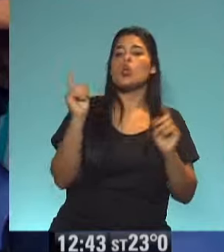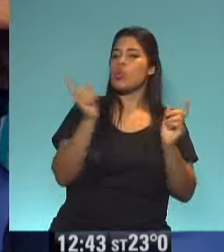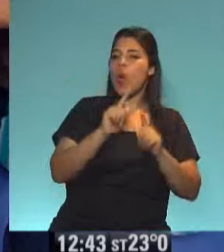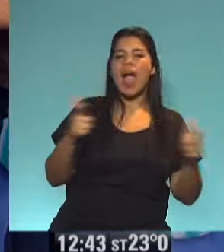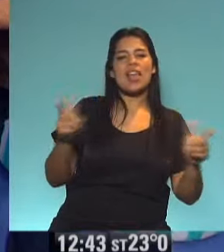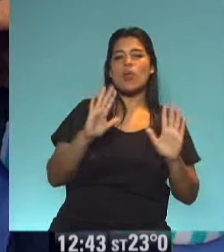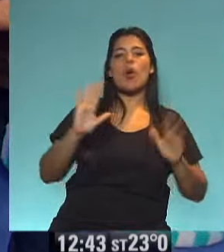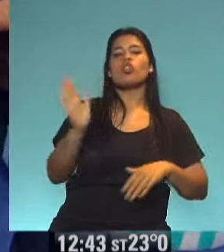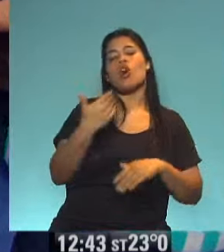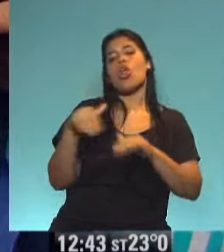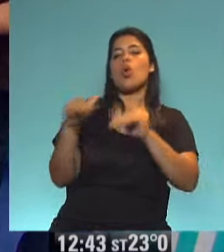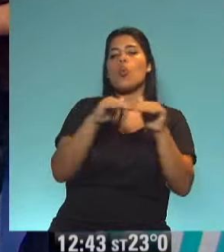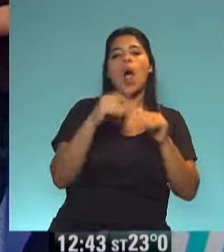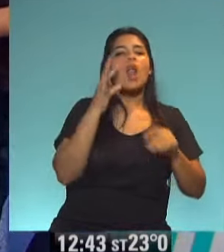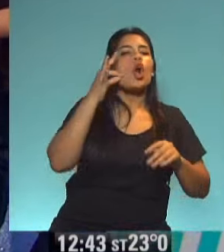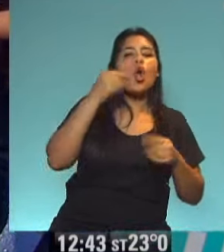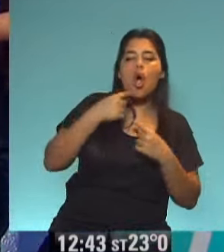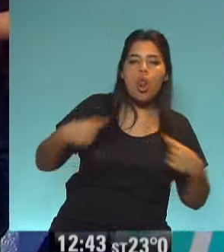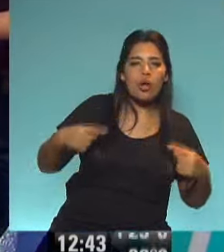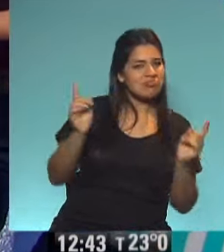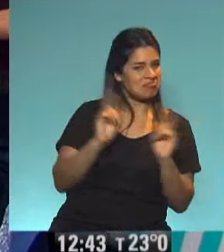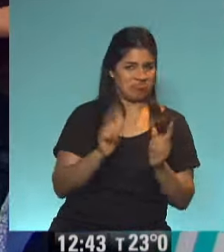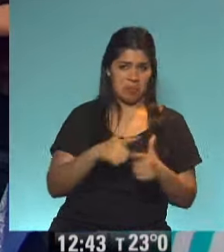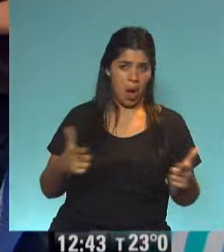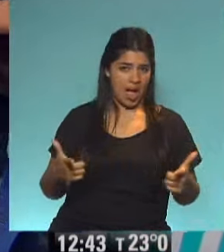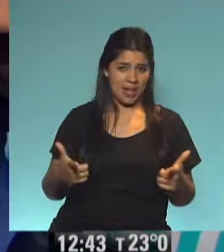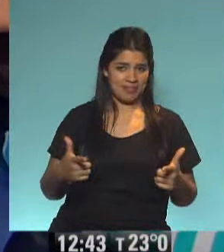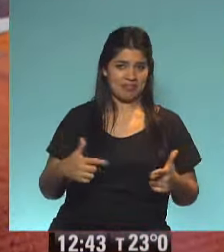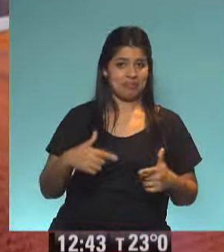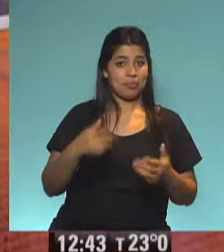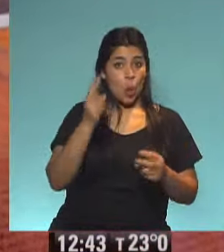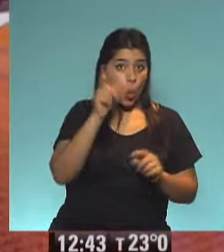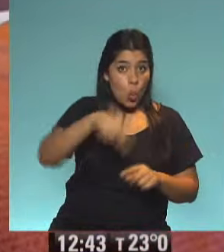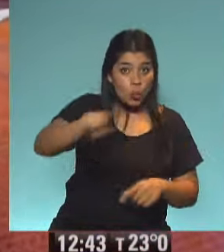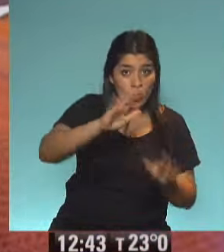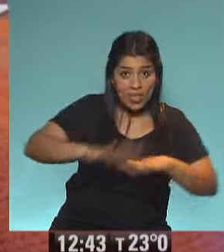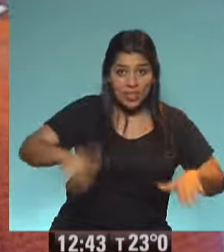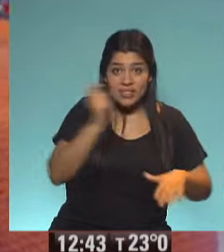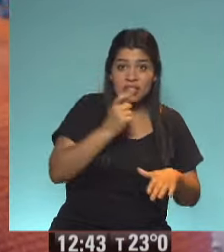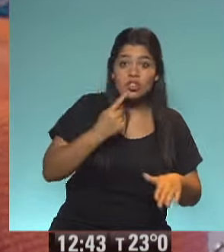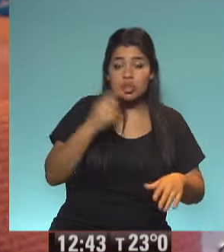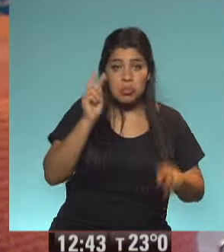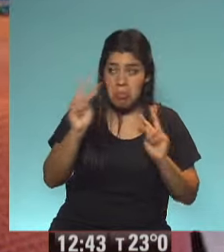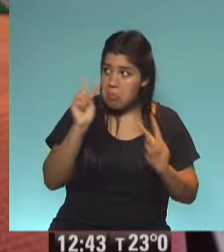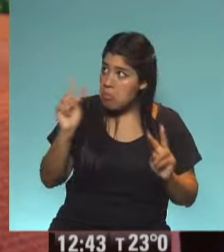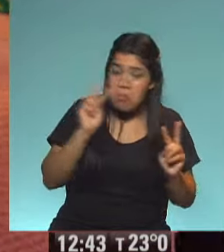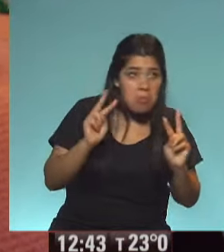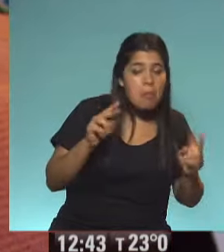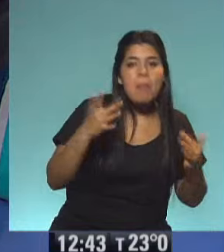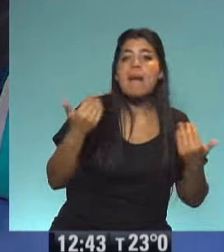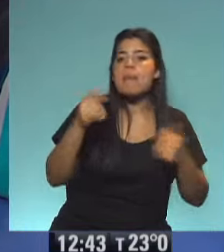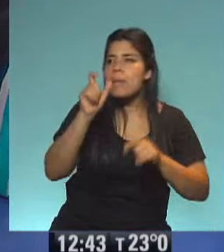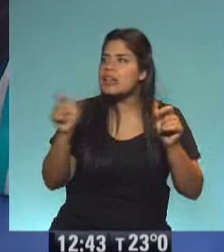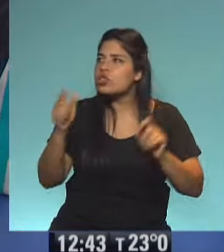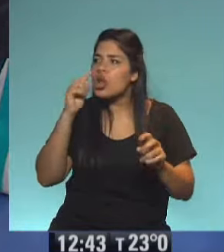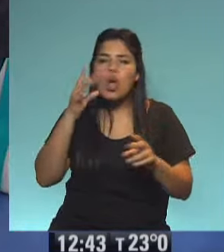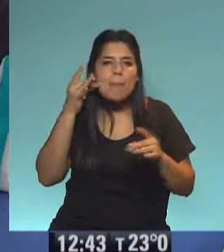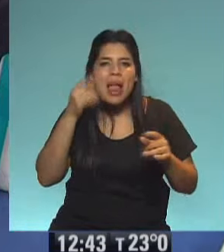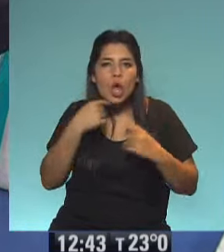las personas que conocemos, los invitamos a los chicos y a las chicas que se fijen, qué bueno, van a ver que no hay una piel igual a la otra, ¿no? Y eso también nos hace únicos